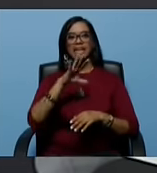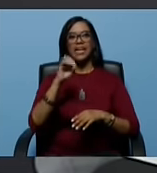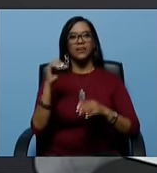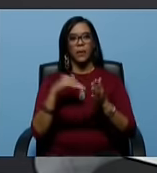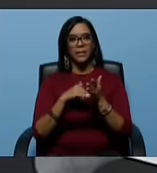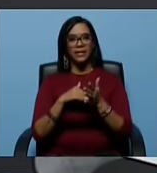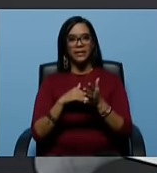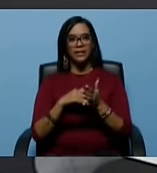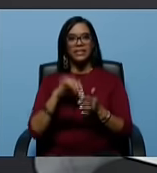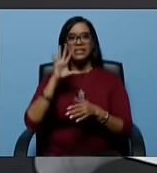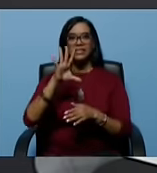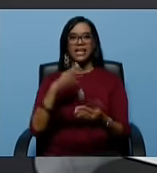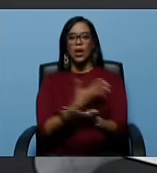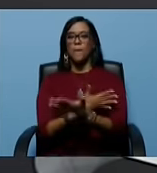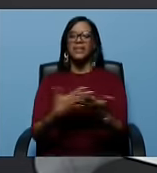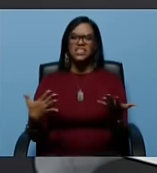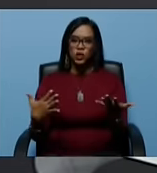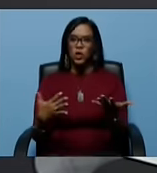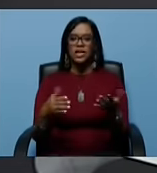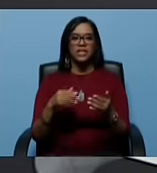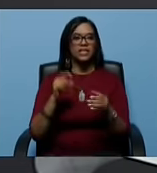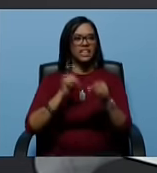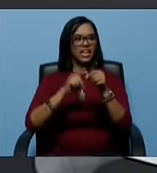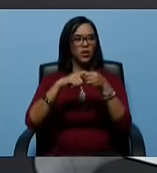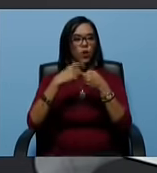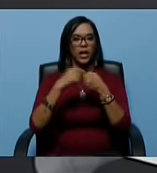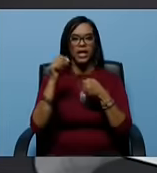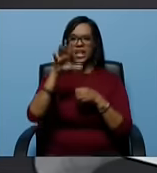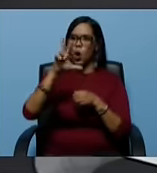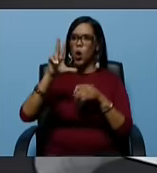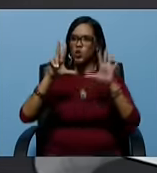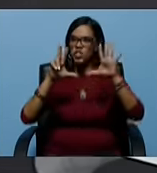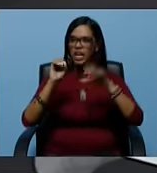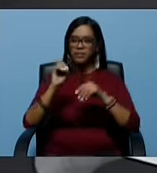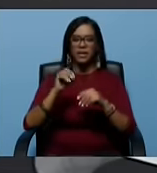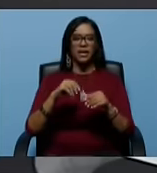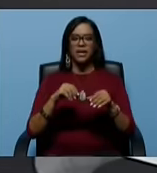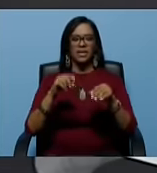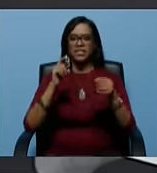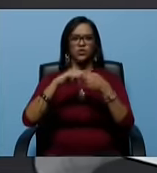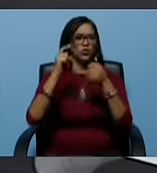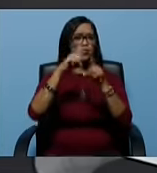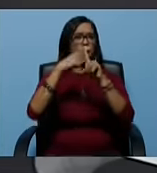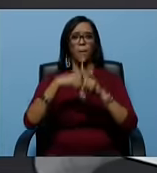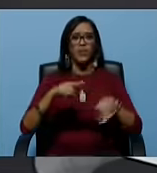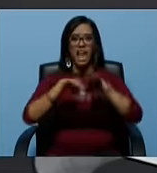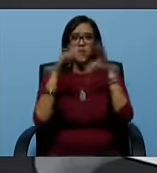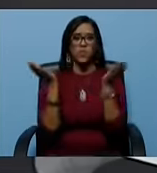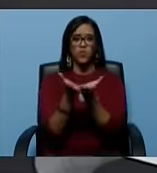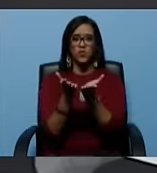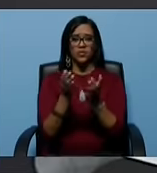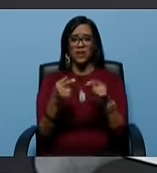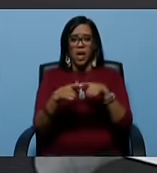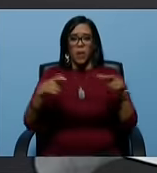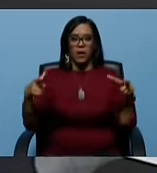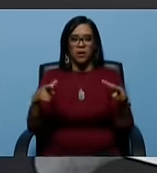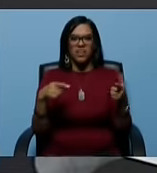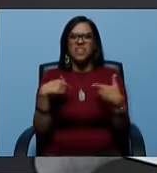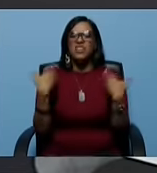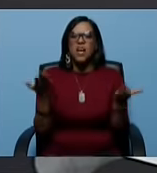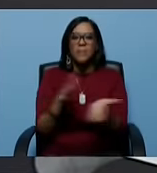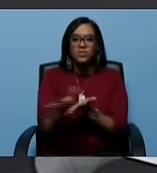5 millones de seguidores, tú tienes 50, que él tiene 80, sumamos, y eso va a llegar al mundo entero y el mundo se va a desbordar. ¿Y qué pasó?